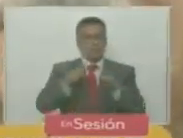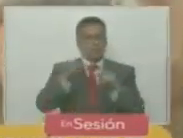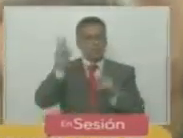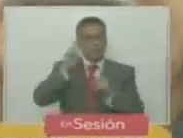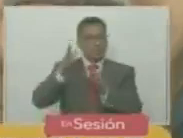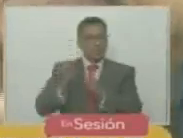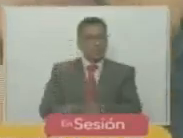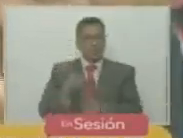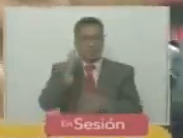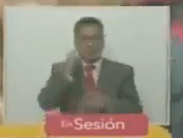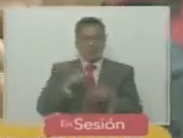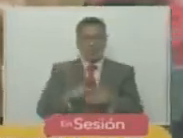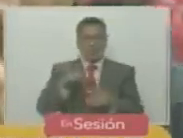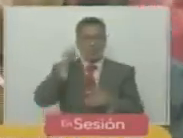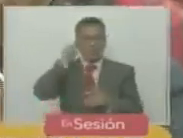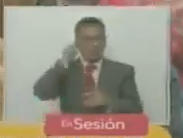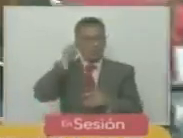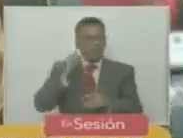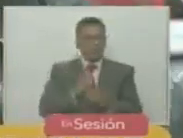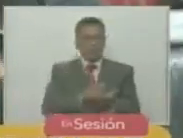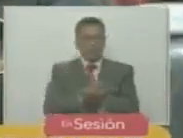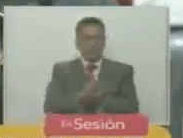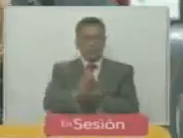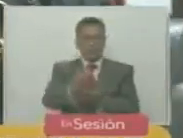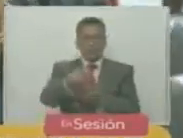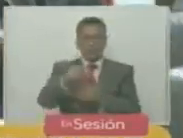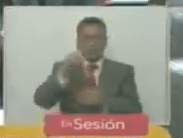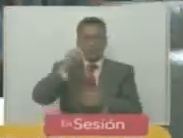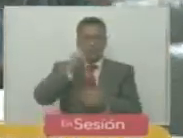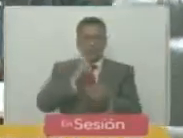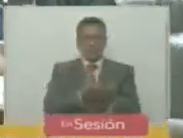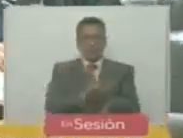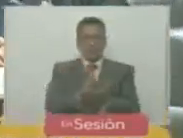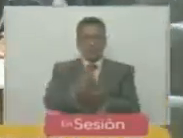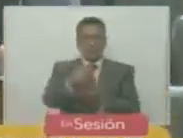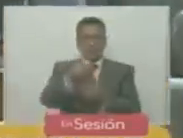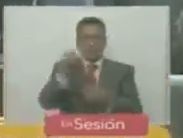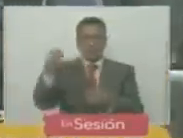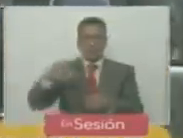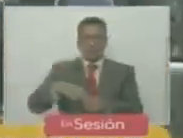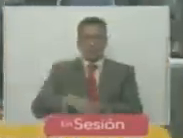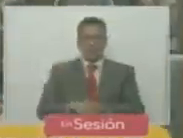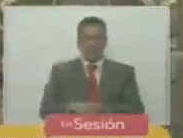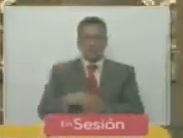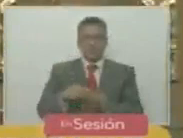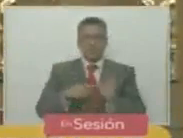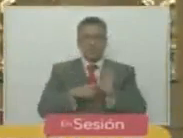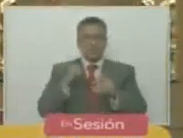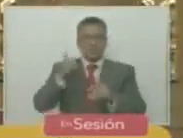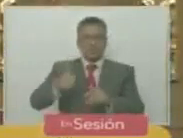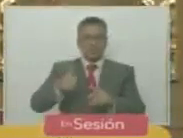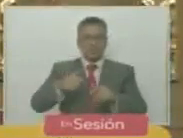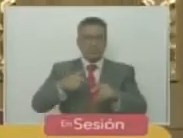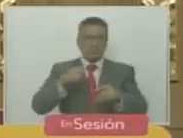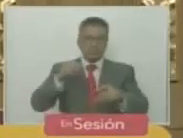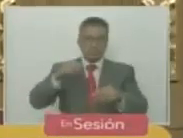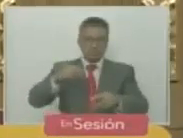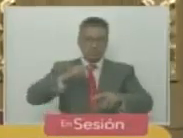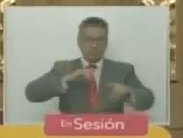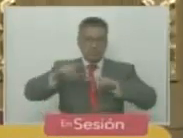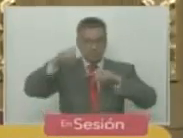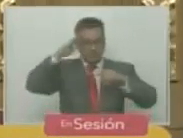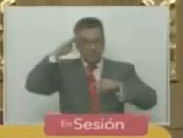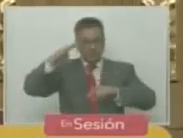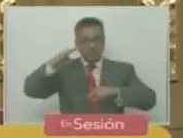y las venezolanas seguimos recorriendo el camino de luz que nos dejó el comandante Chávez junto